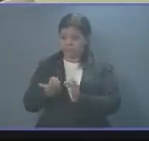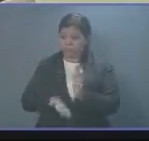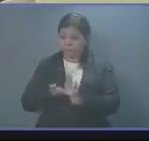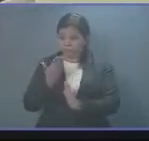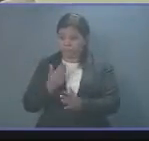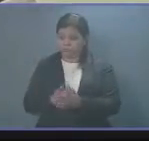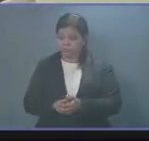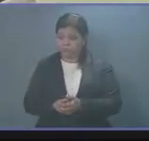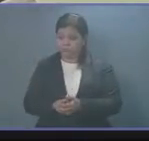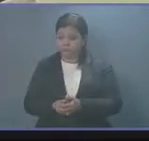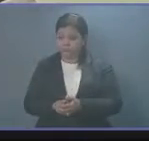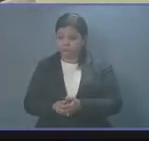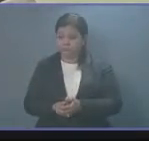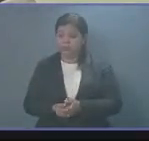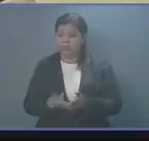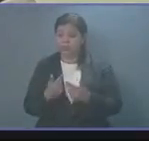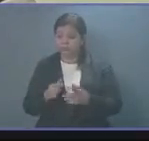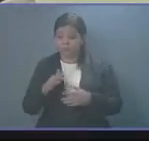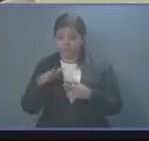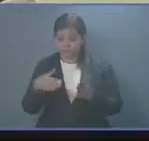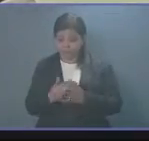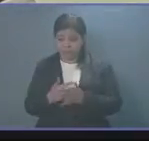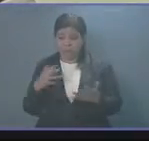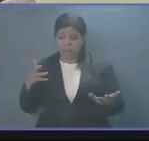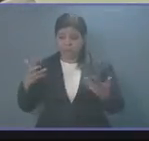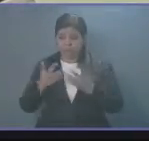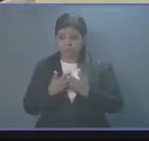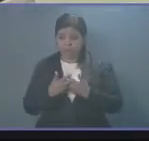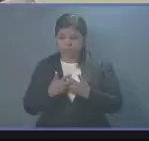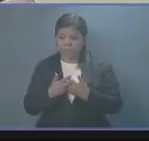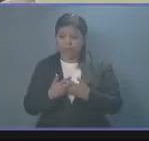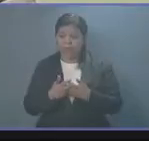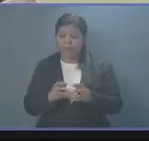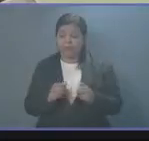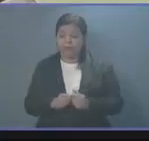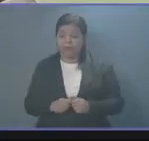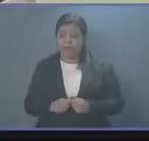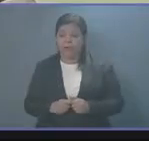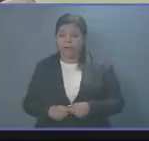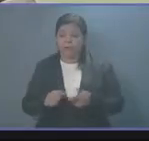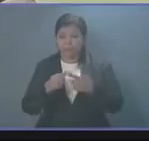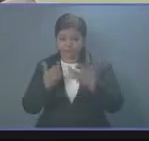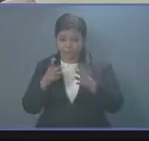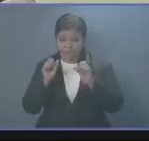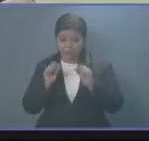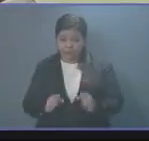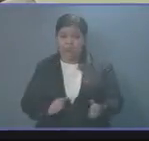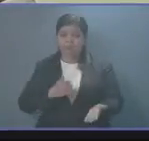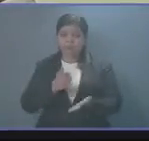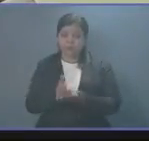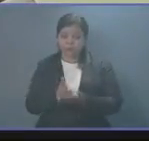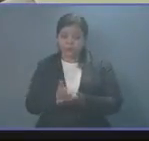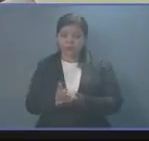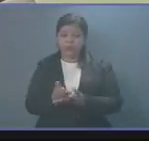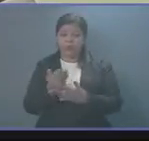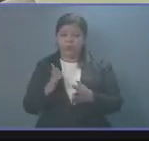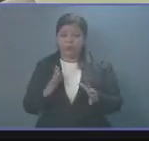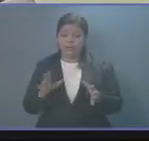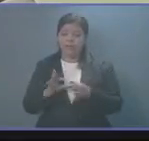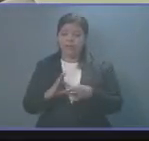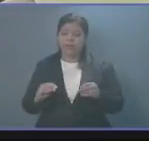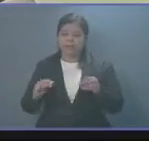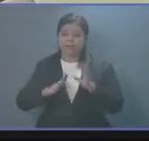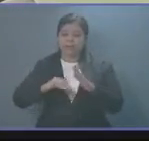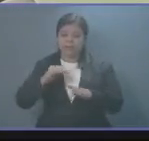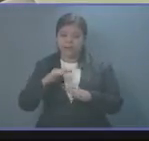Territorial y de los excombatientes del Frente Farabundo Martí para la Liberación Nacional, para que asistan a las sesiones de trabajo que la presidencia